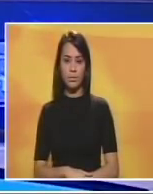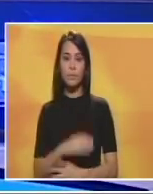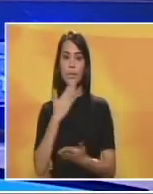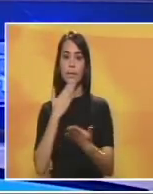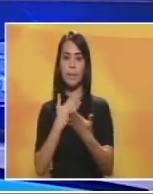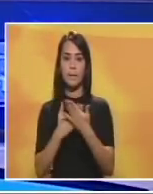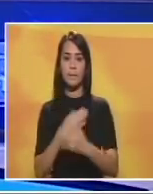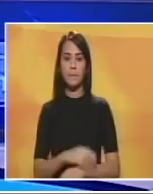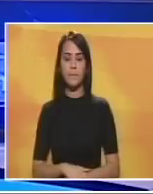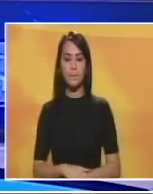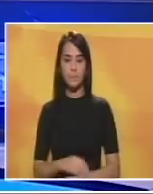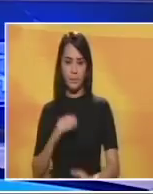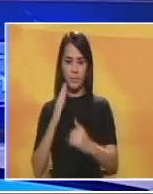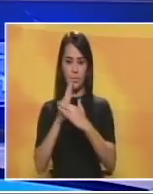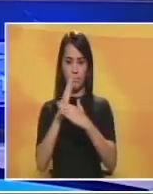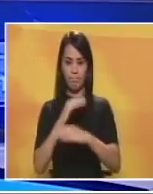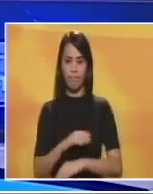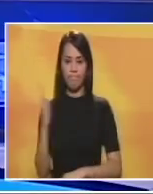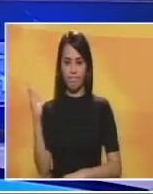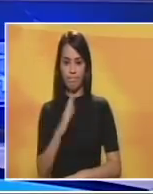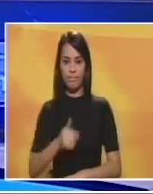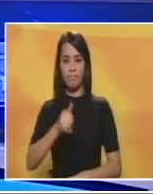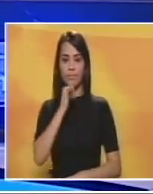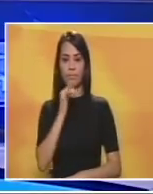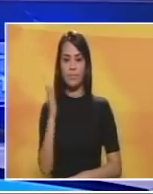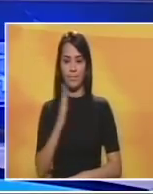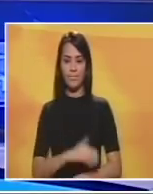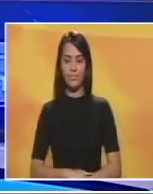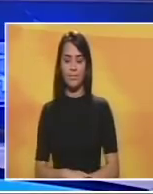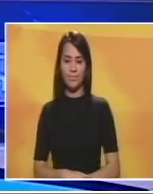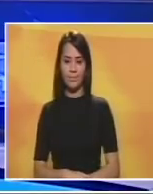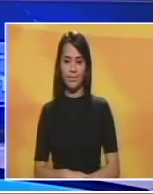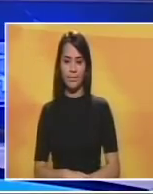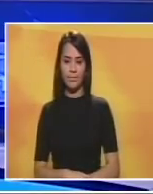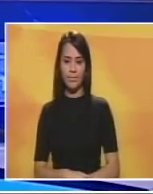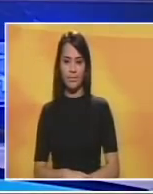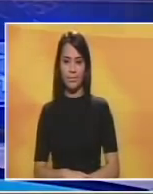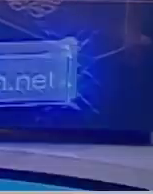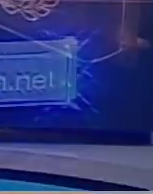Gracias, Euclides. Hacemos una nueva pausa. Al regreso, más información. No se aparte.